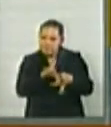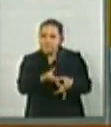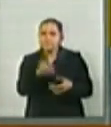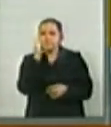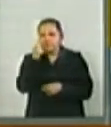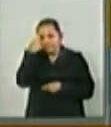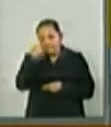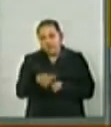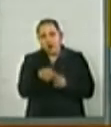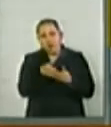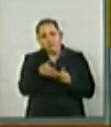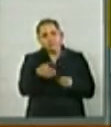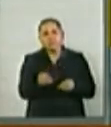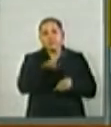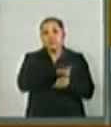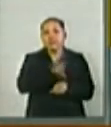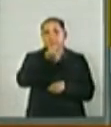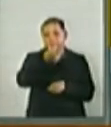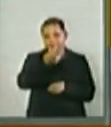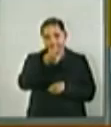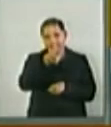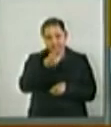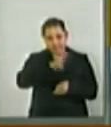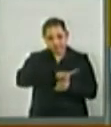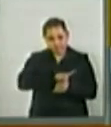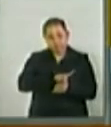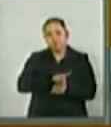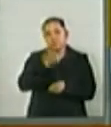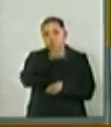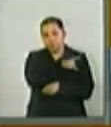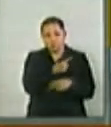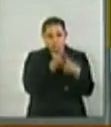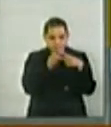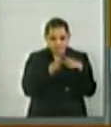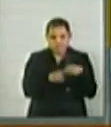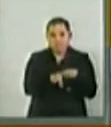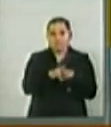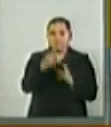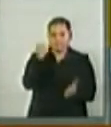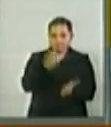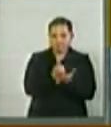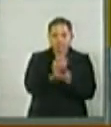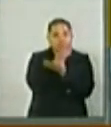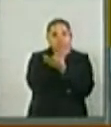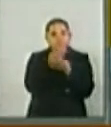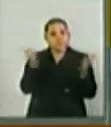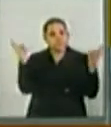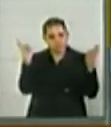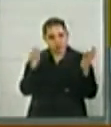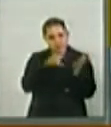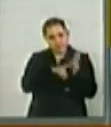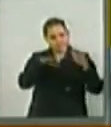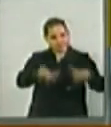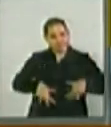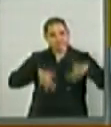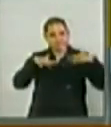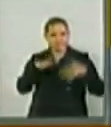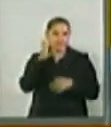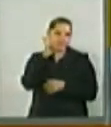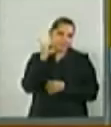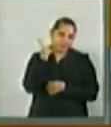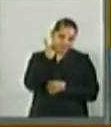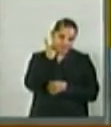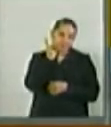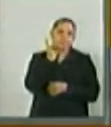mayor de 30 días contados a partir de la entrada en vigor del decreto creado por el Pleno de la Cámara de